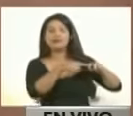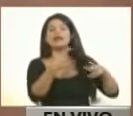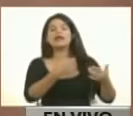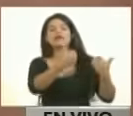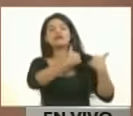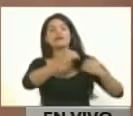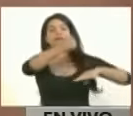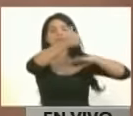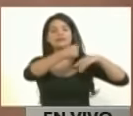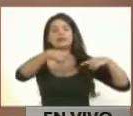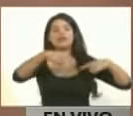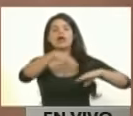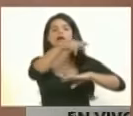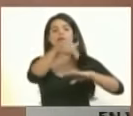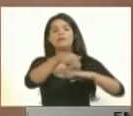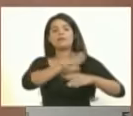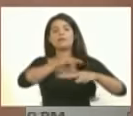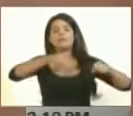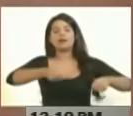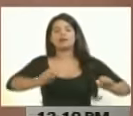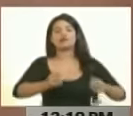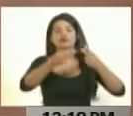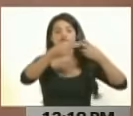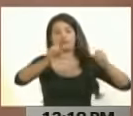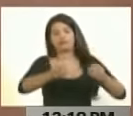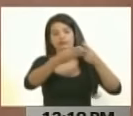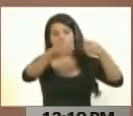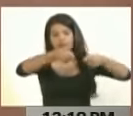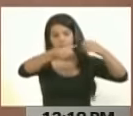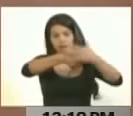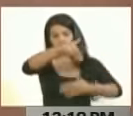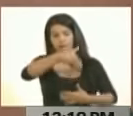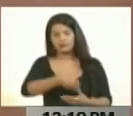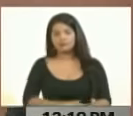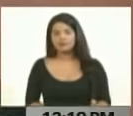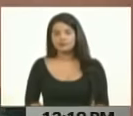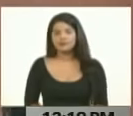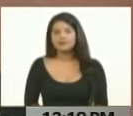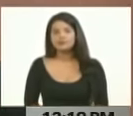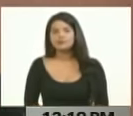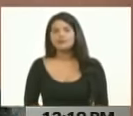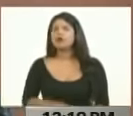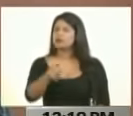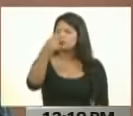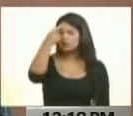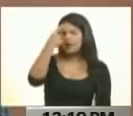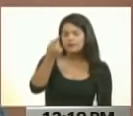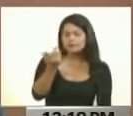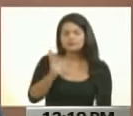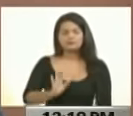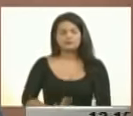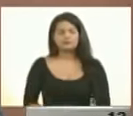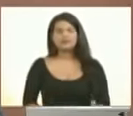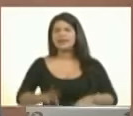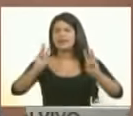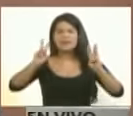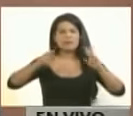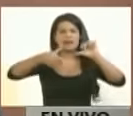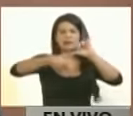bien saben, sobre la historia del Mercosur se ha tejido mucha